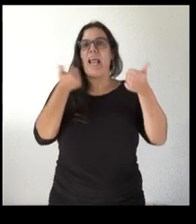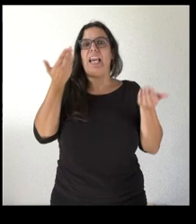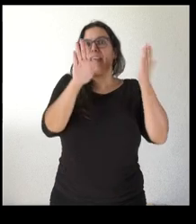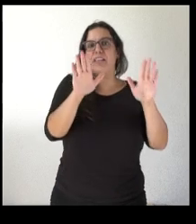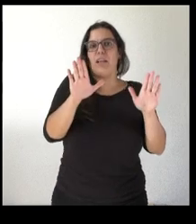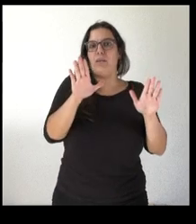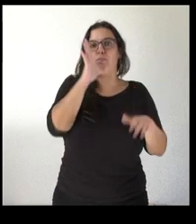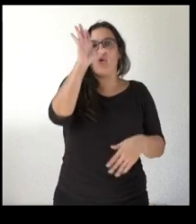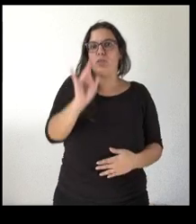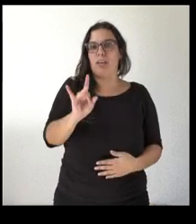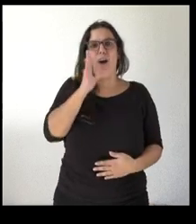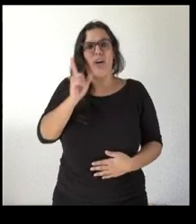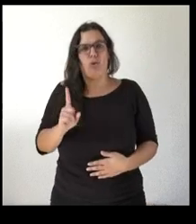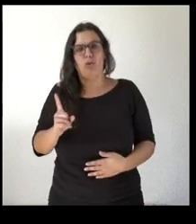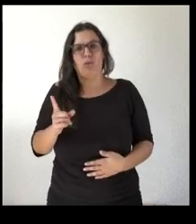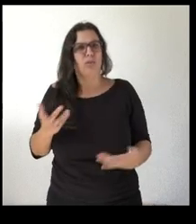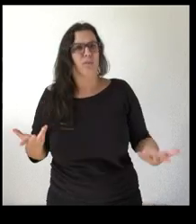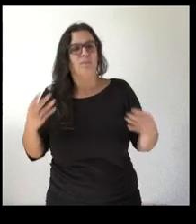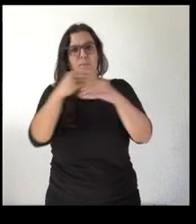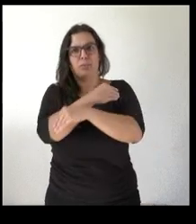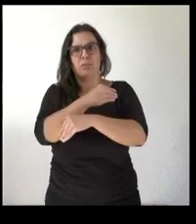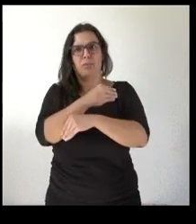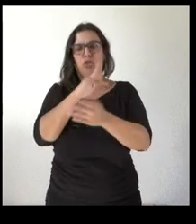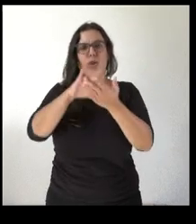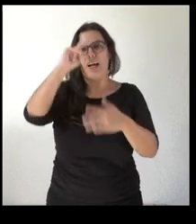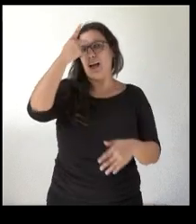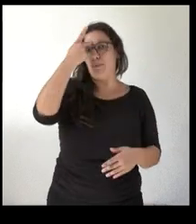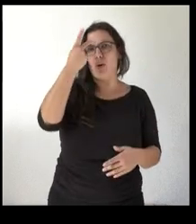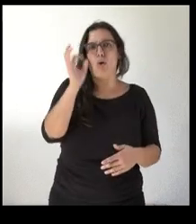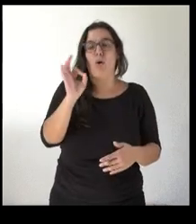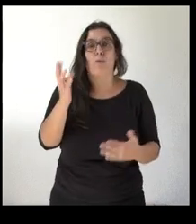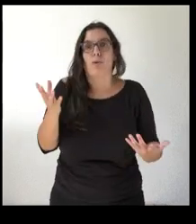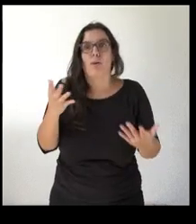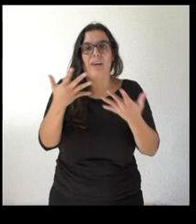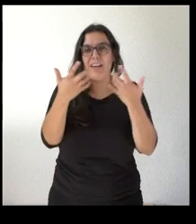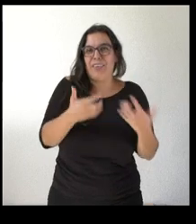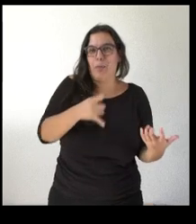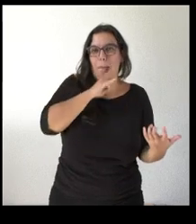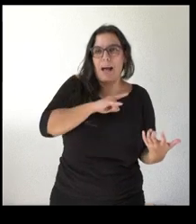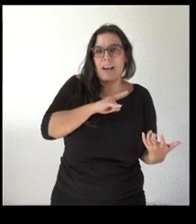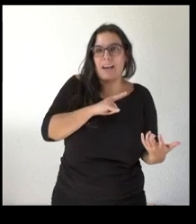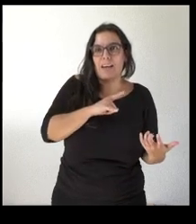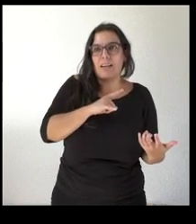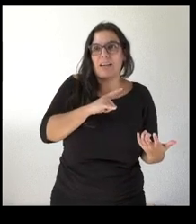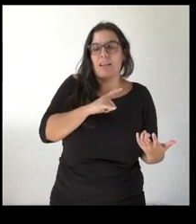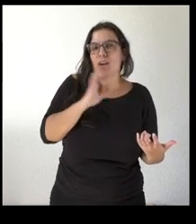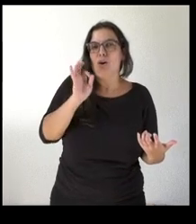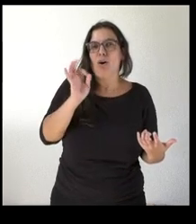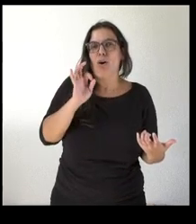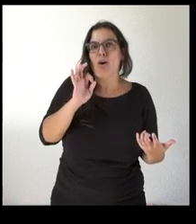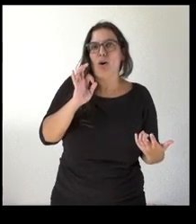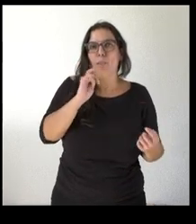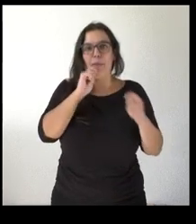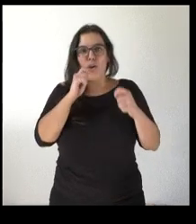y ahora es porque no o sea hay un cambio o es que esto esto está mal escrito o no tenemos capacidad los